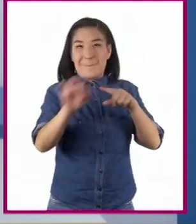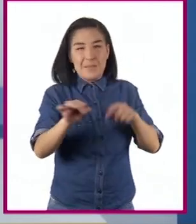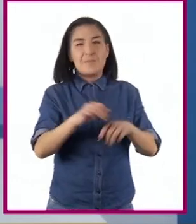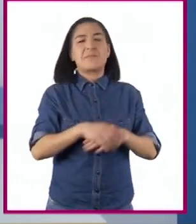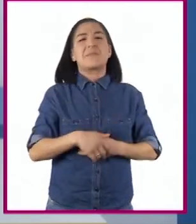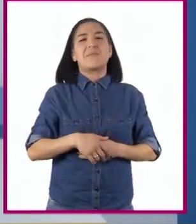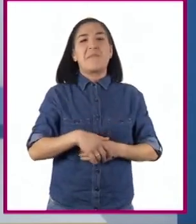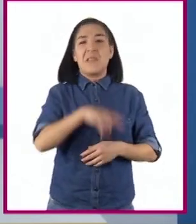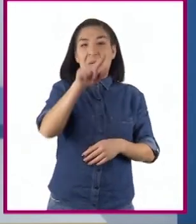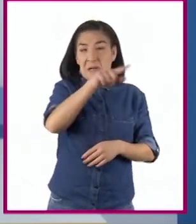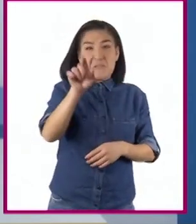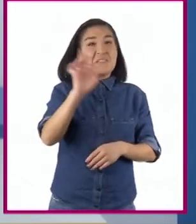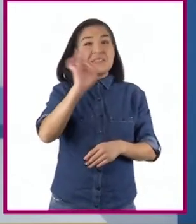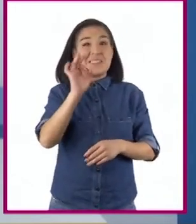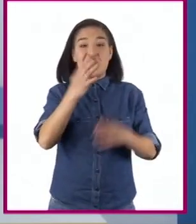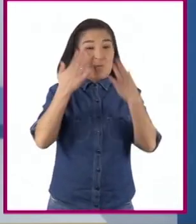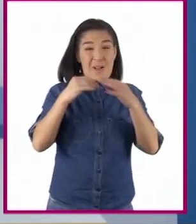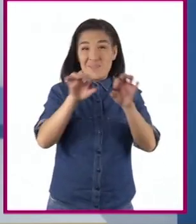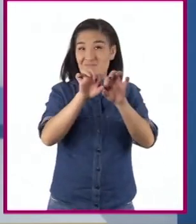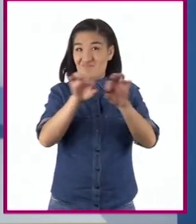manguera como esta,